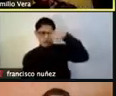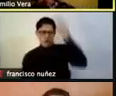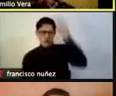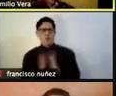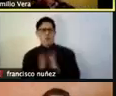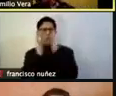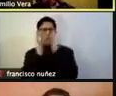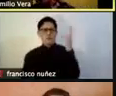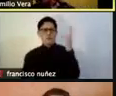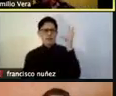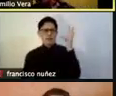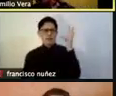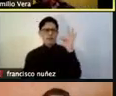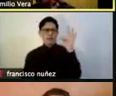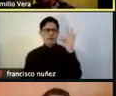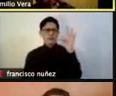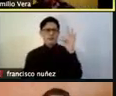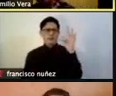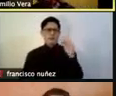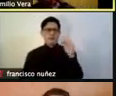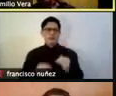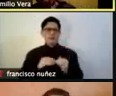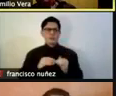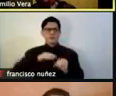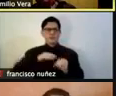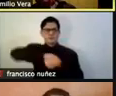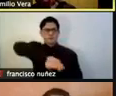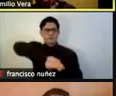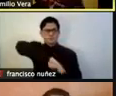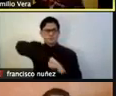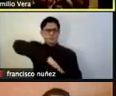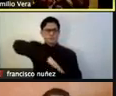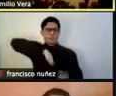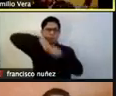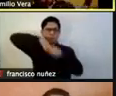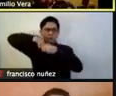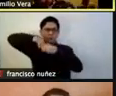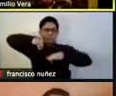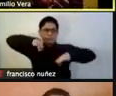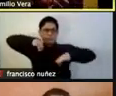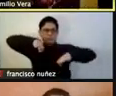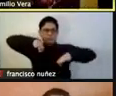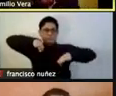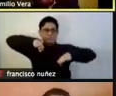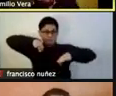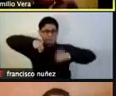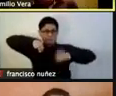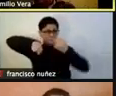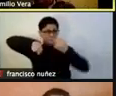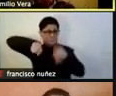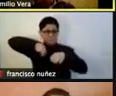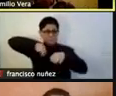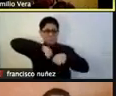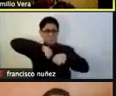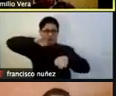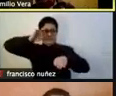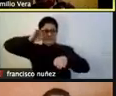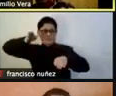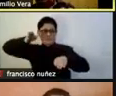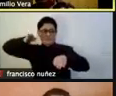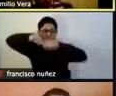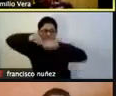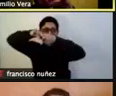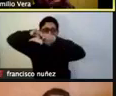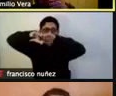Fernández. Y claro, ustedes ven de que muchas de las cosas que uno puede responder,